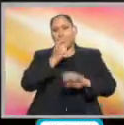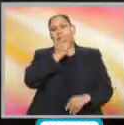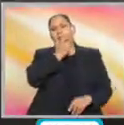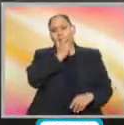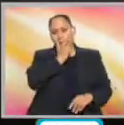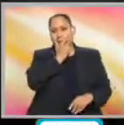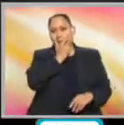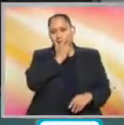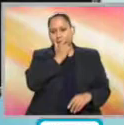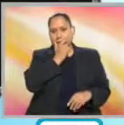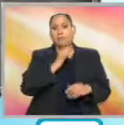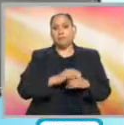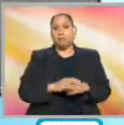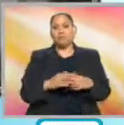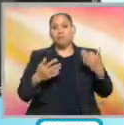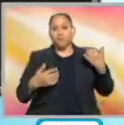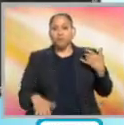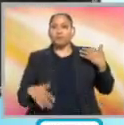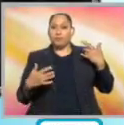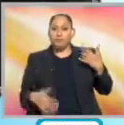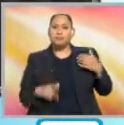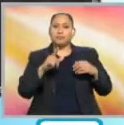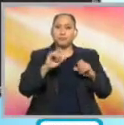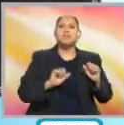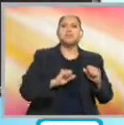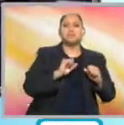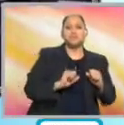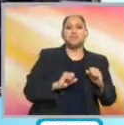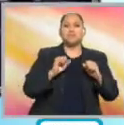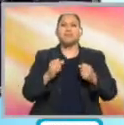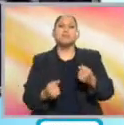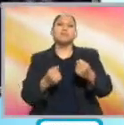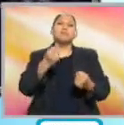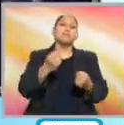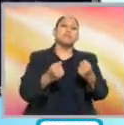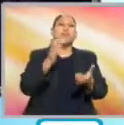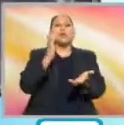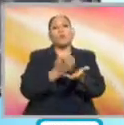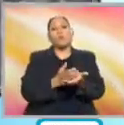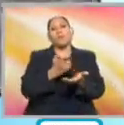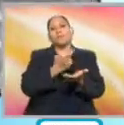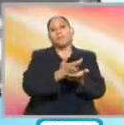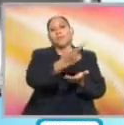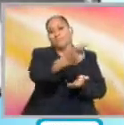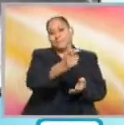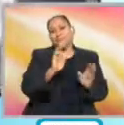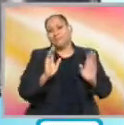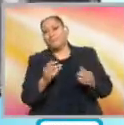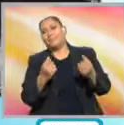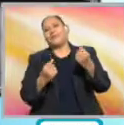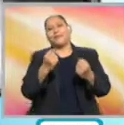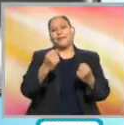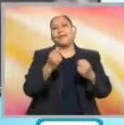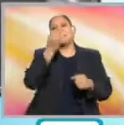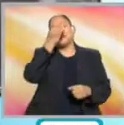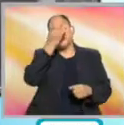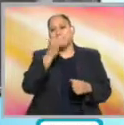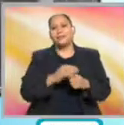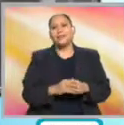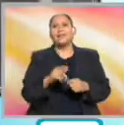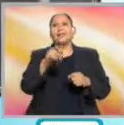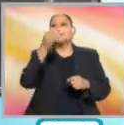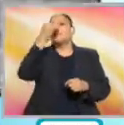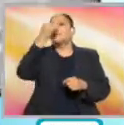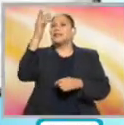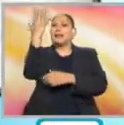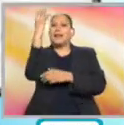Ni mandada a hacer. Y pues te prende, ¿no? Vas por la caseta, ¿no? Apenas. Claro. Ya está Me sonando gusta. Drive Ya My viendo Car. aquí los árboles,